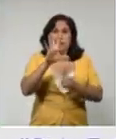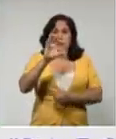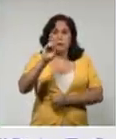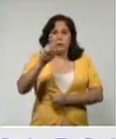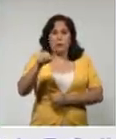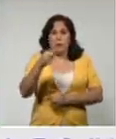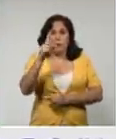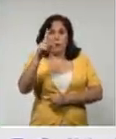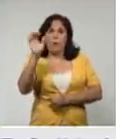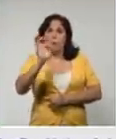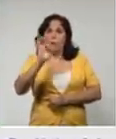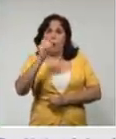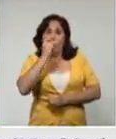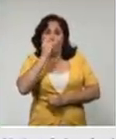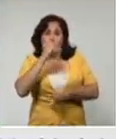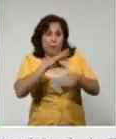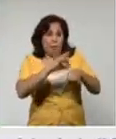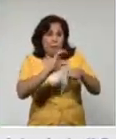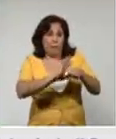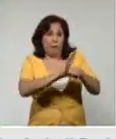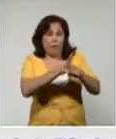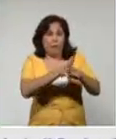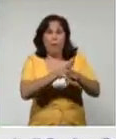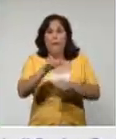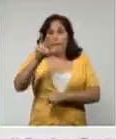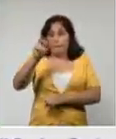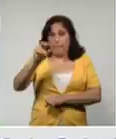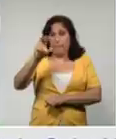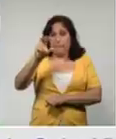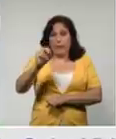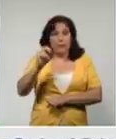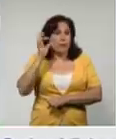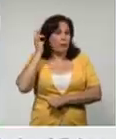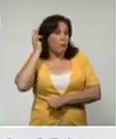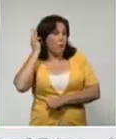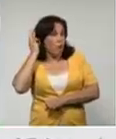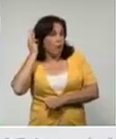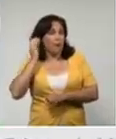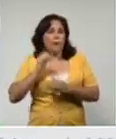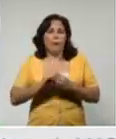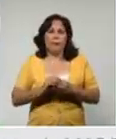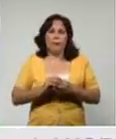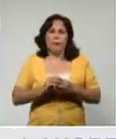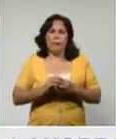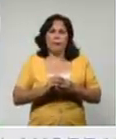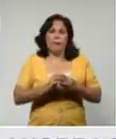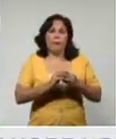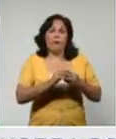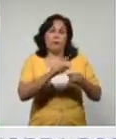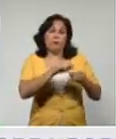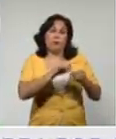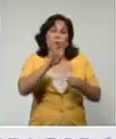50,1%, 20 del sexo femenino y ya acumulan el